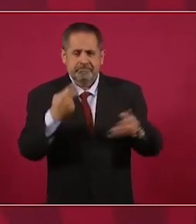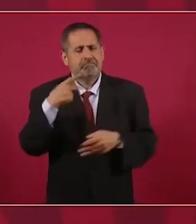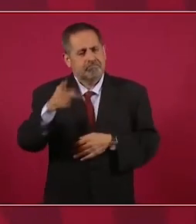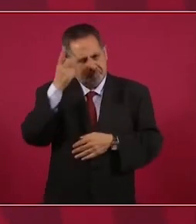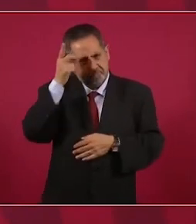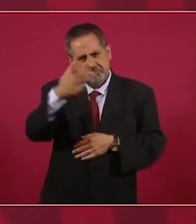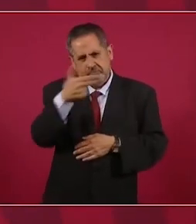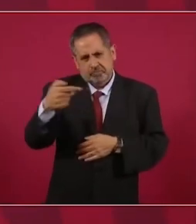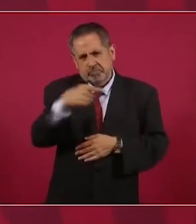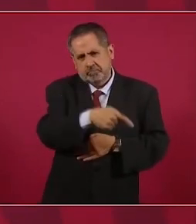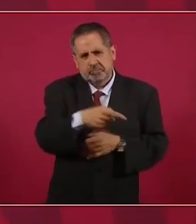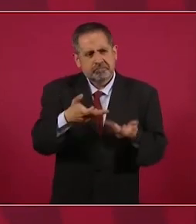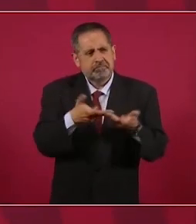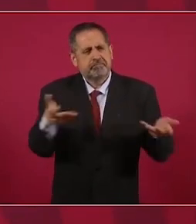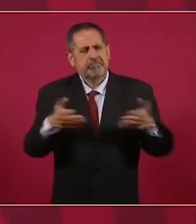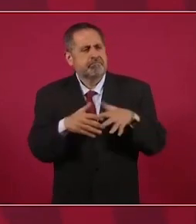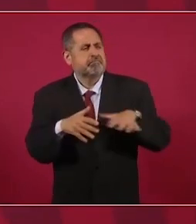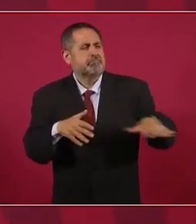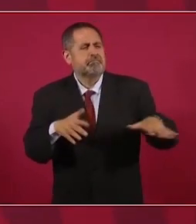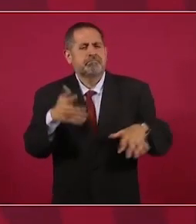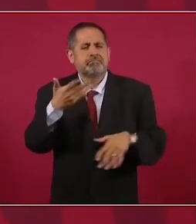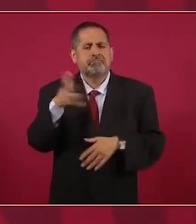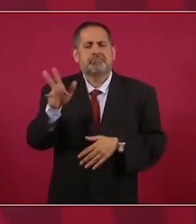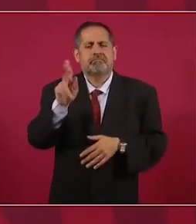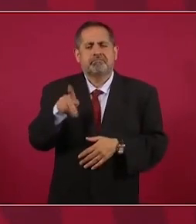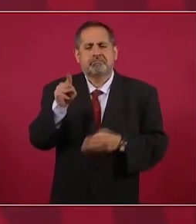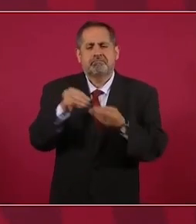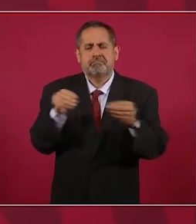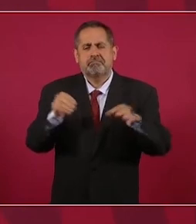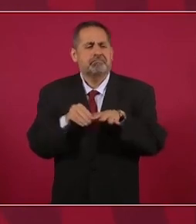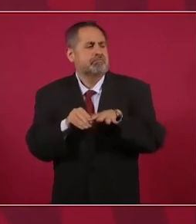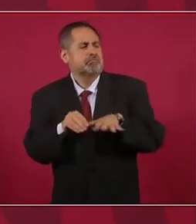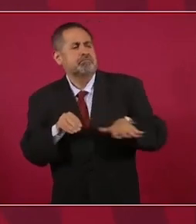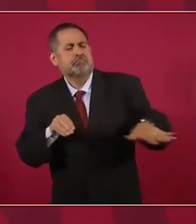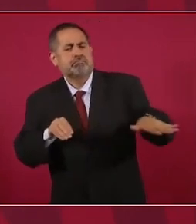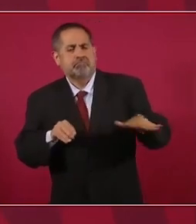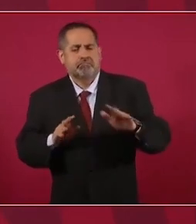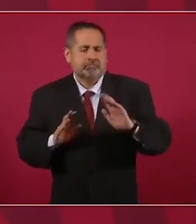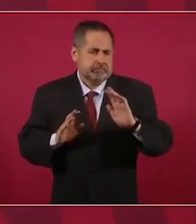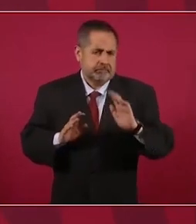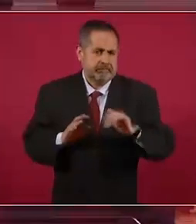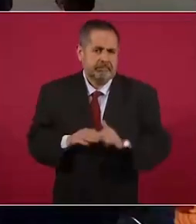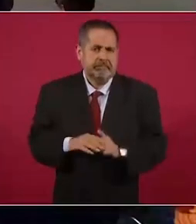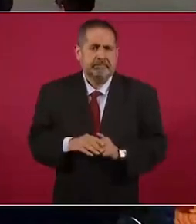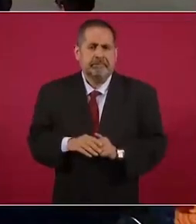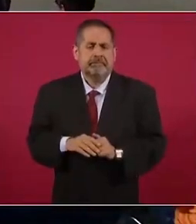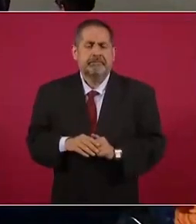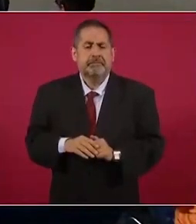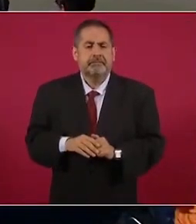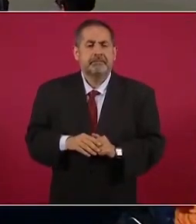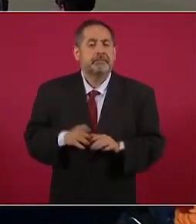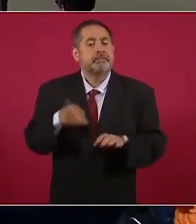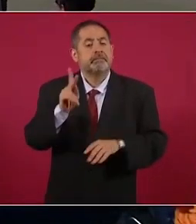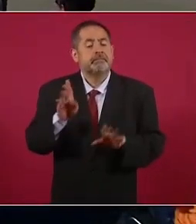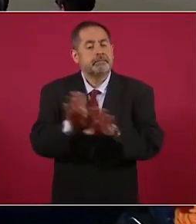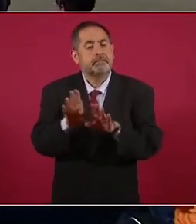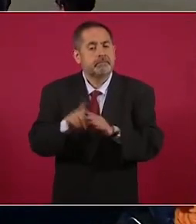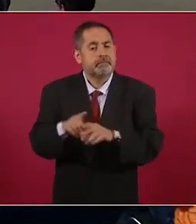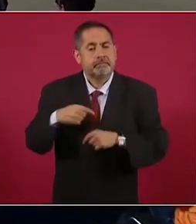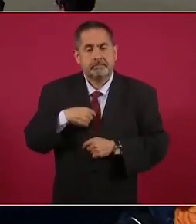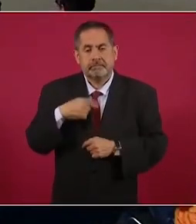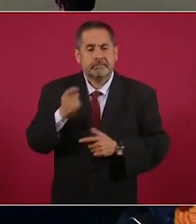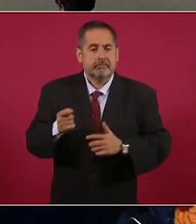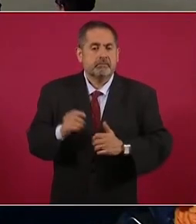tienen 10 kilómetros. Pero lo que